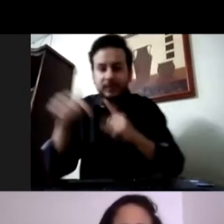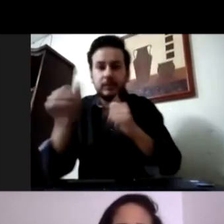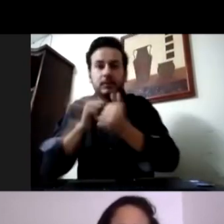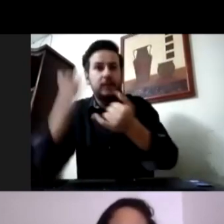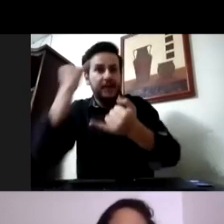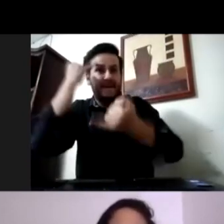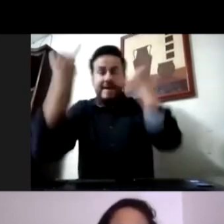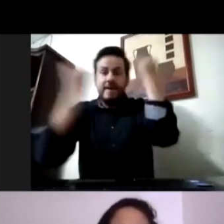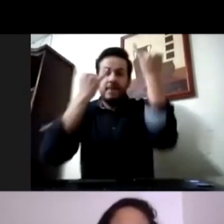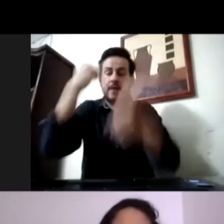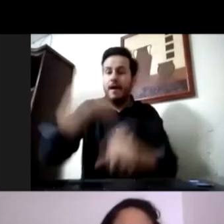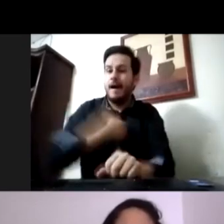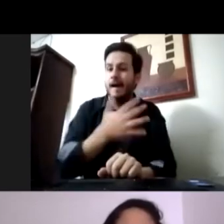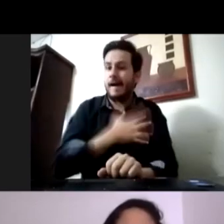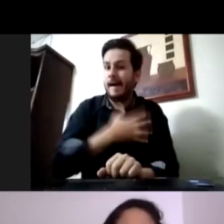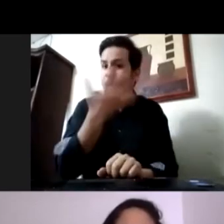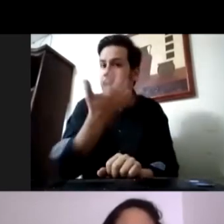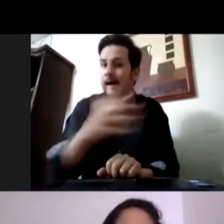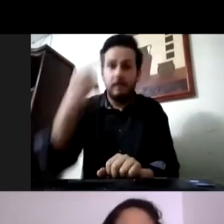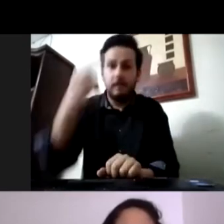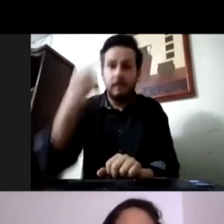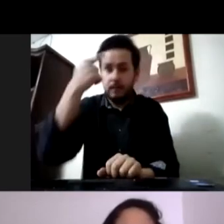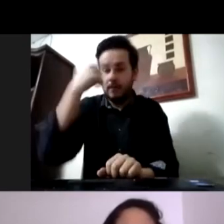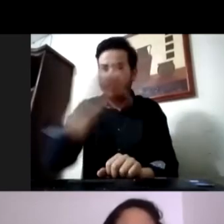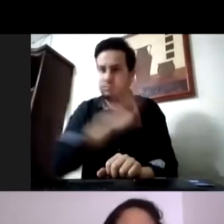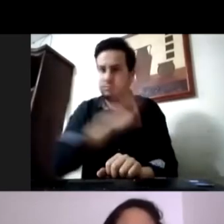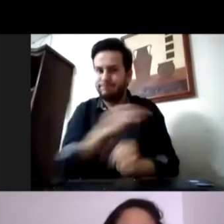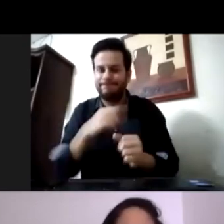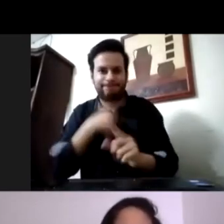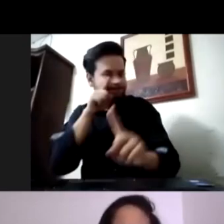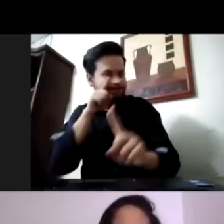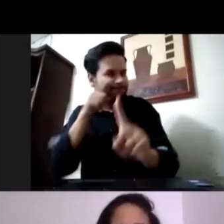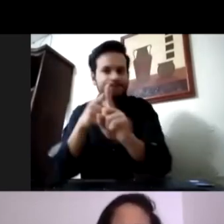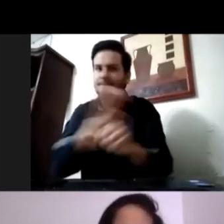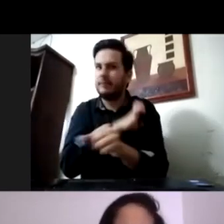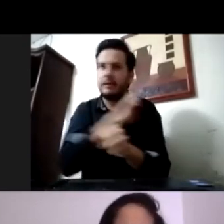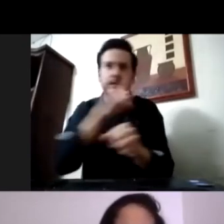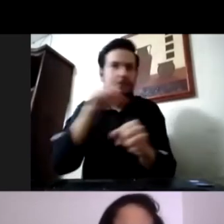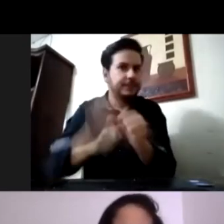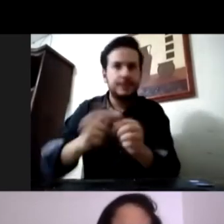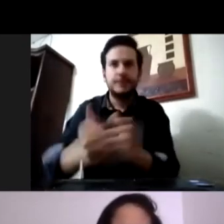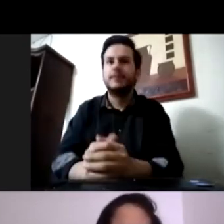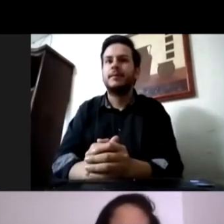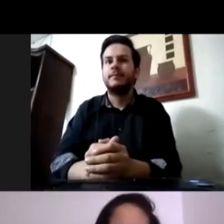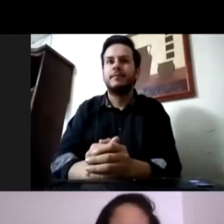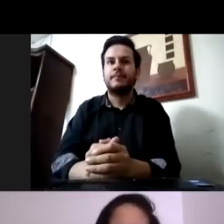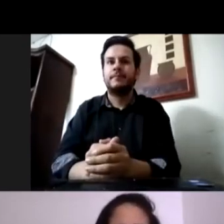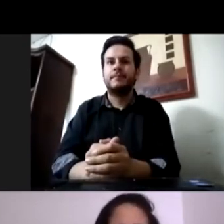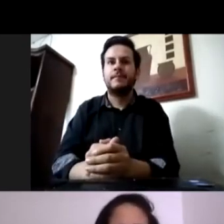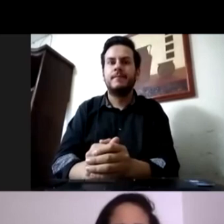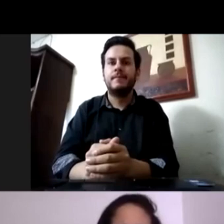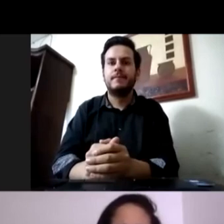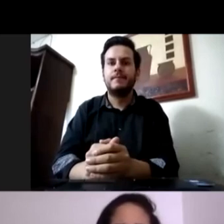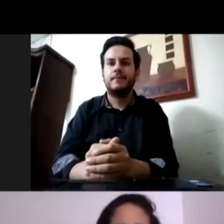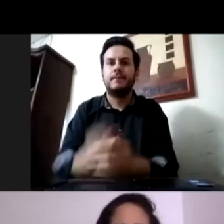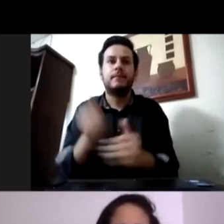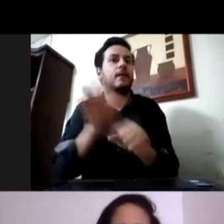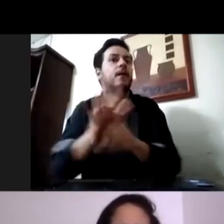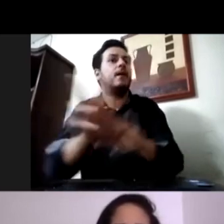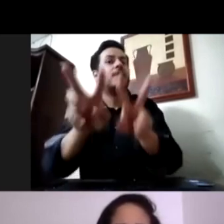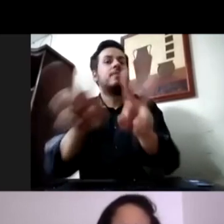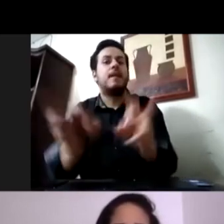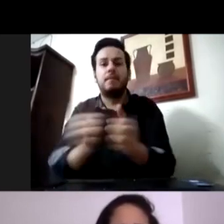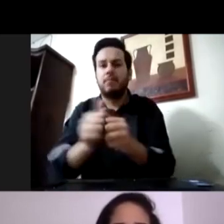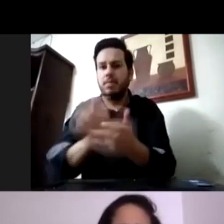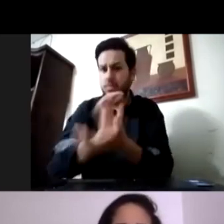generales para enmarcar, yo creo, la gravedad y la dimensión del tema de discriminación en el